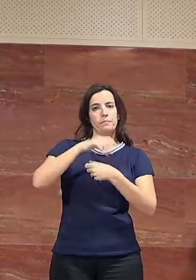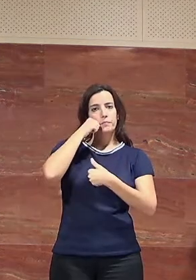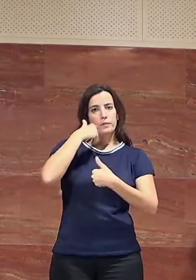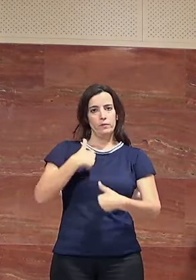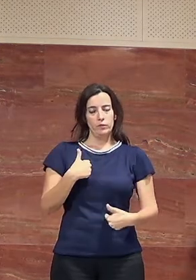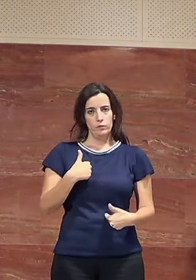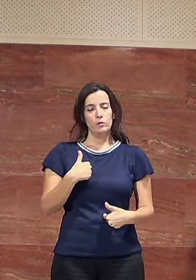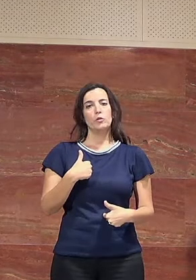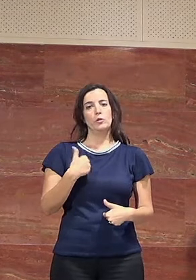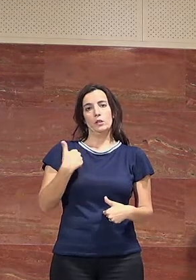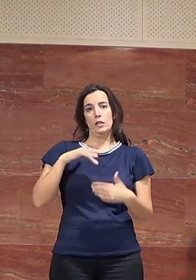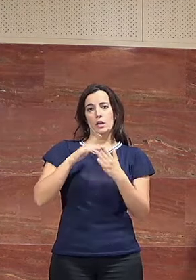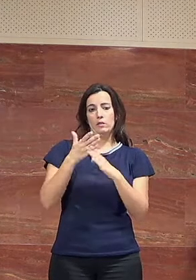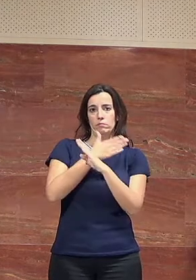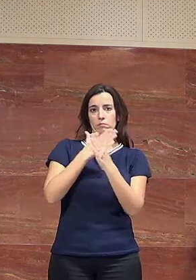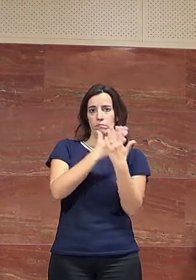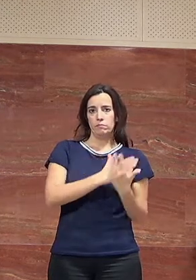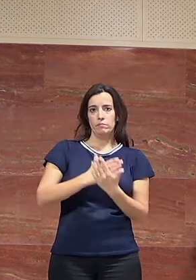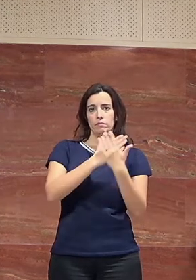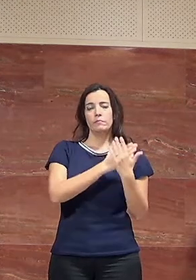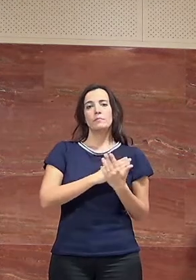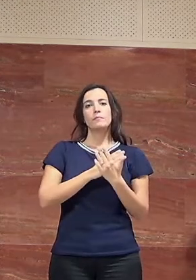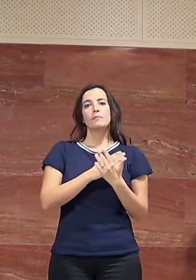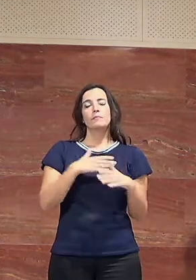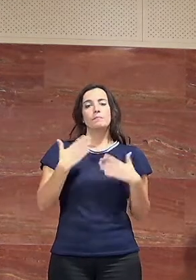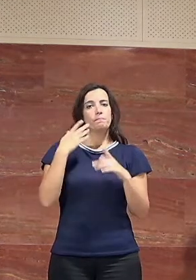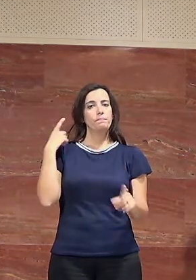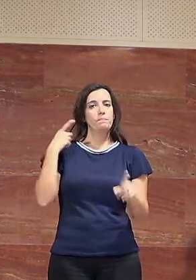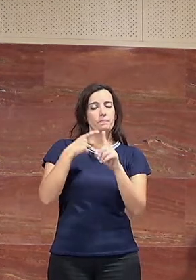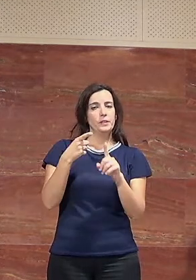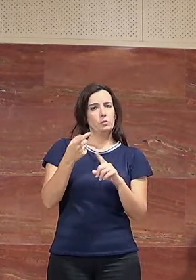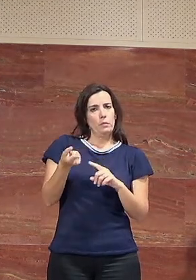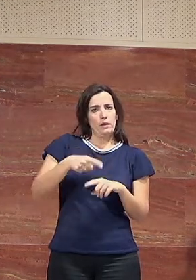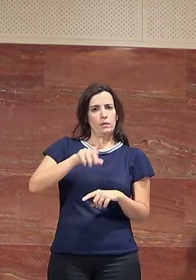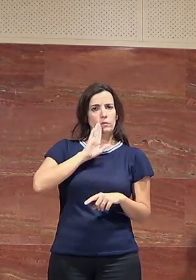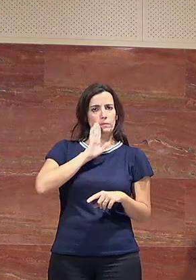en el que hemos estudiado, y con objetivos parecidos,